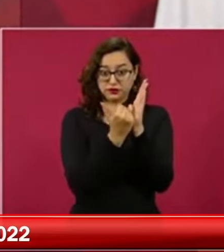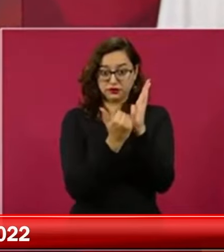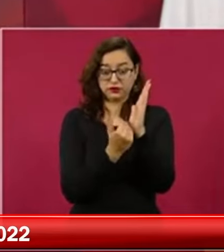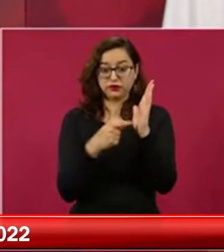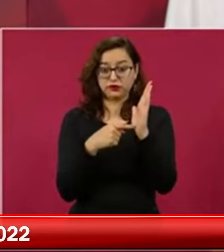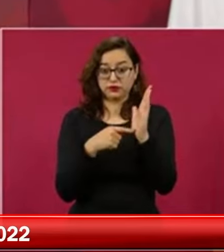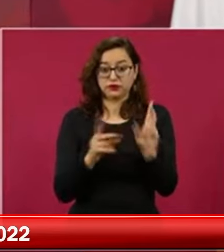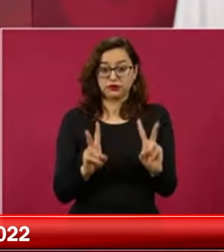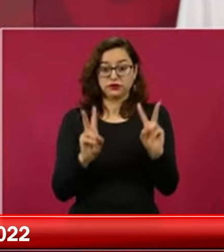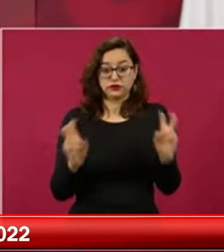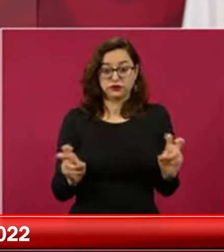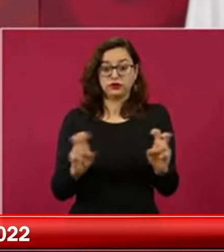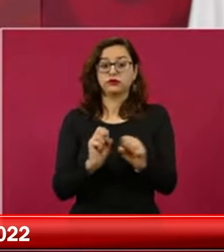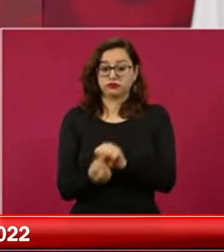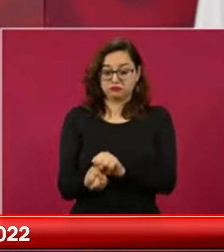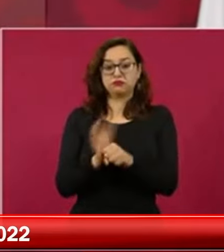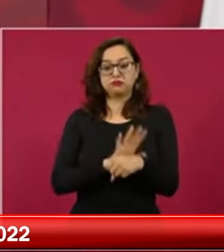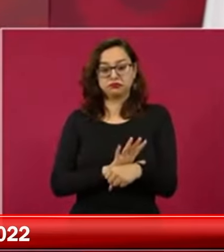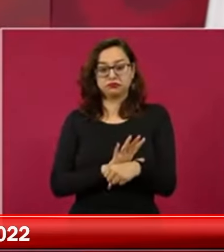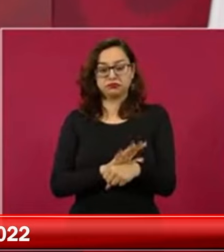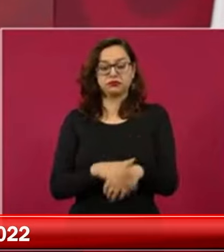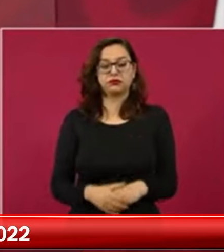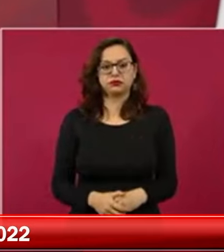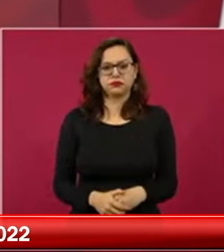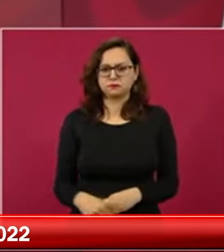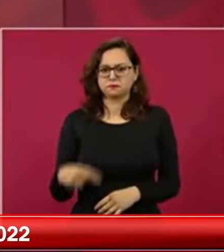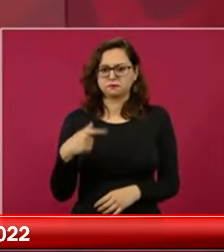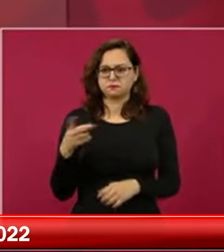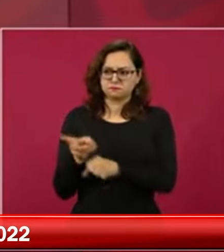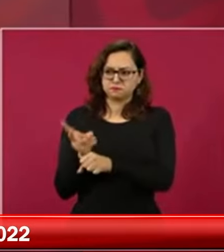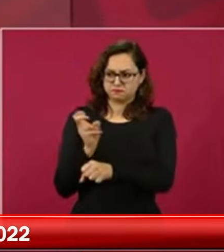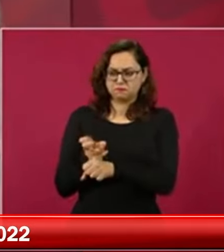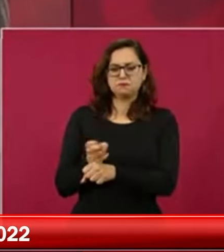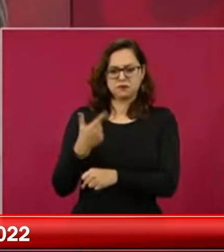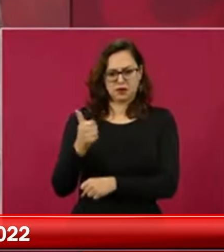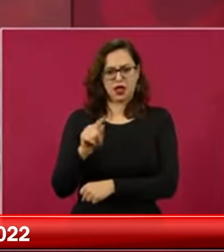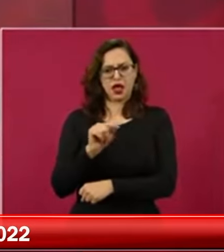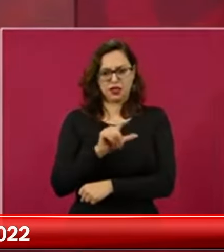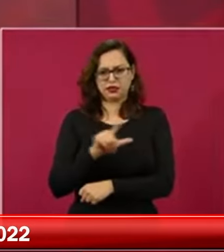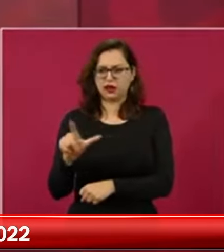el tema del COVID, no dudé en invitar